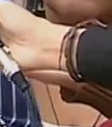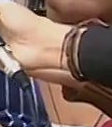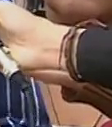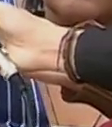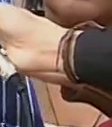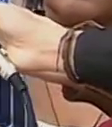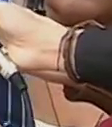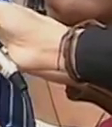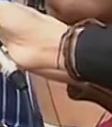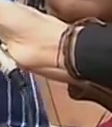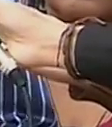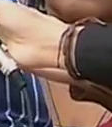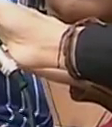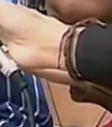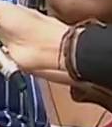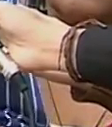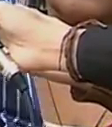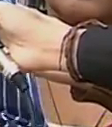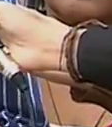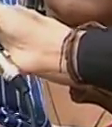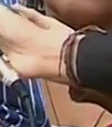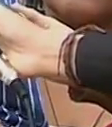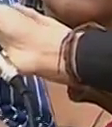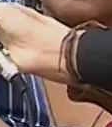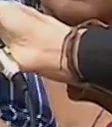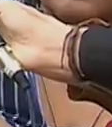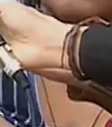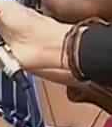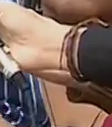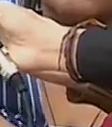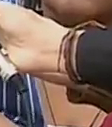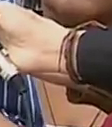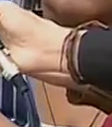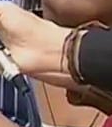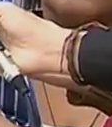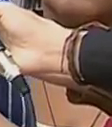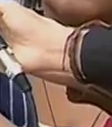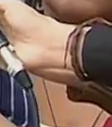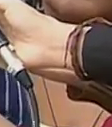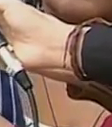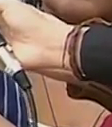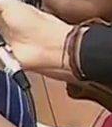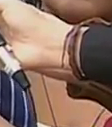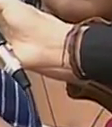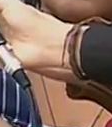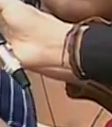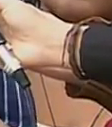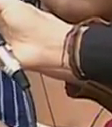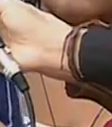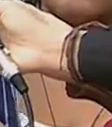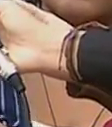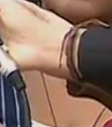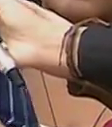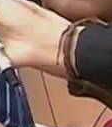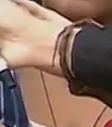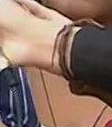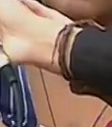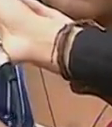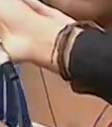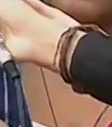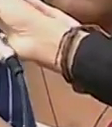eso saludamos esta ley, pensamos que para el país va a ser un aporte importante en medio de toda esta